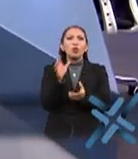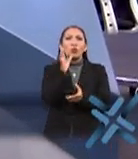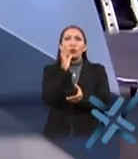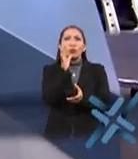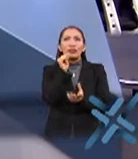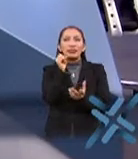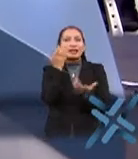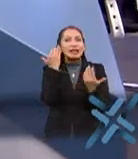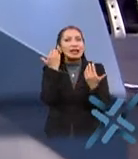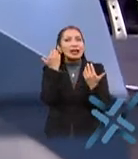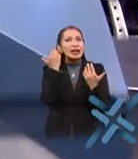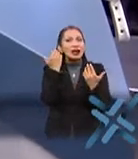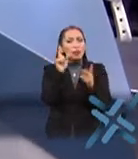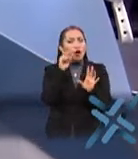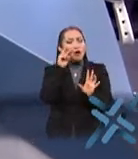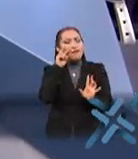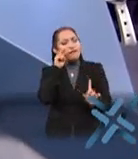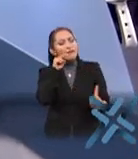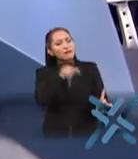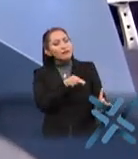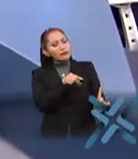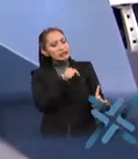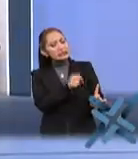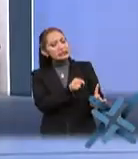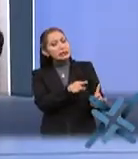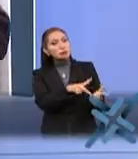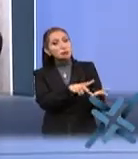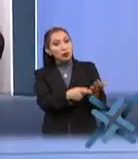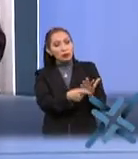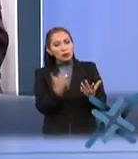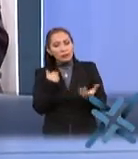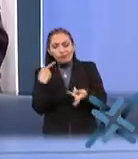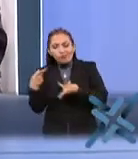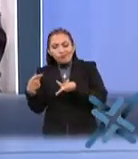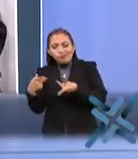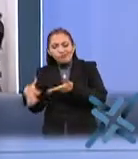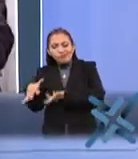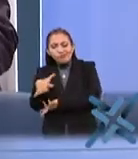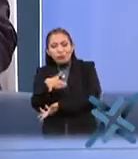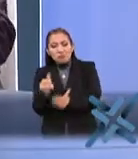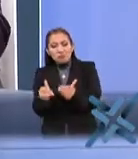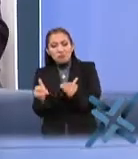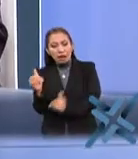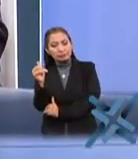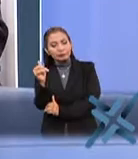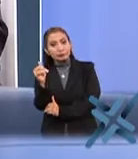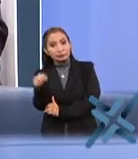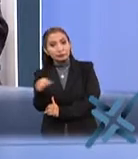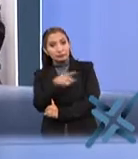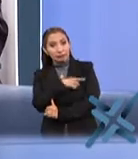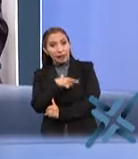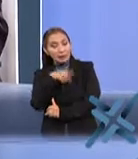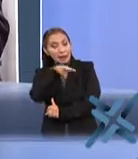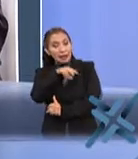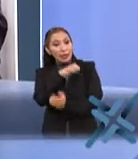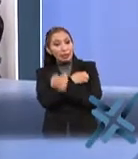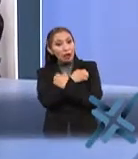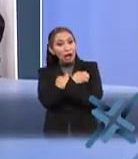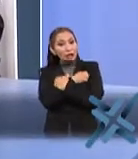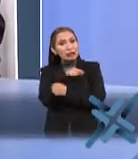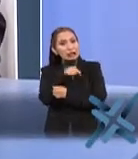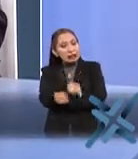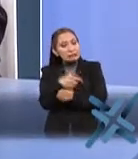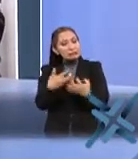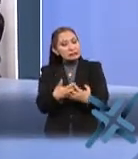puede entender sino a la luz de un proyecto superior que tiene que ver con que la educación es el